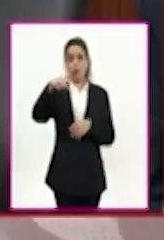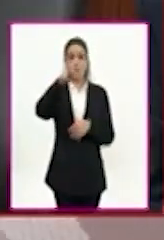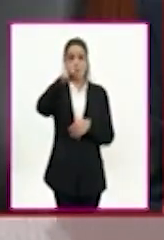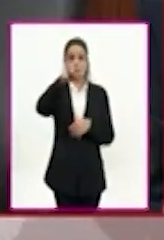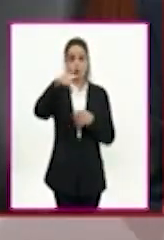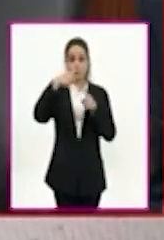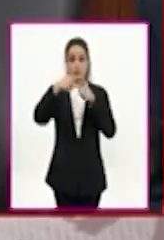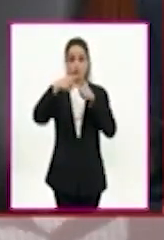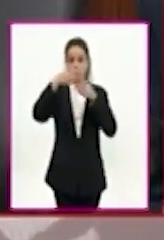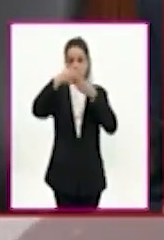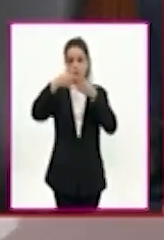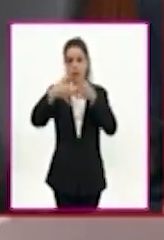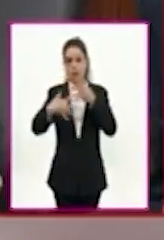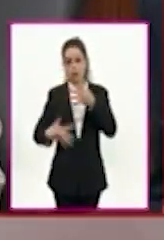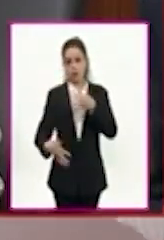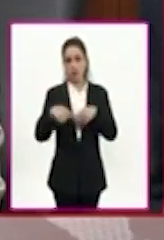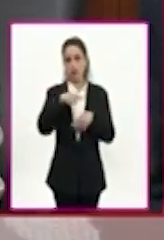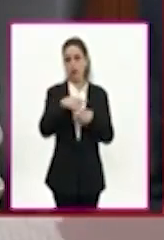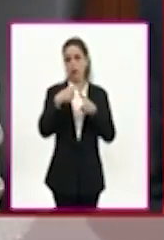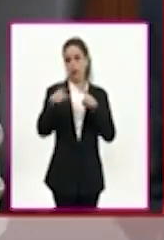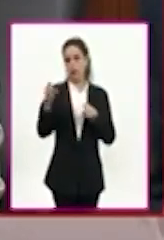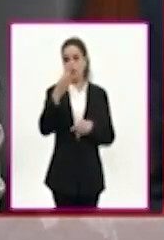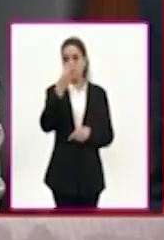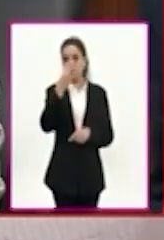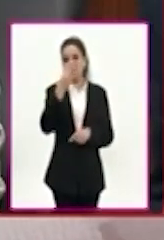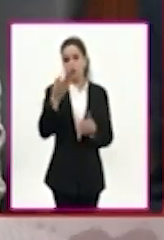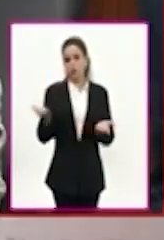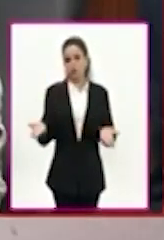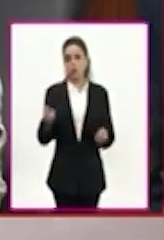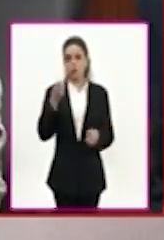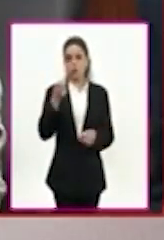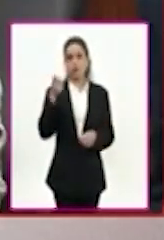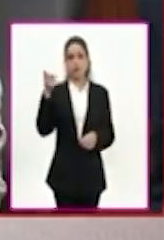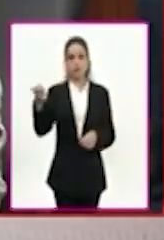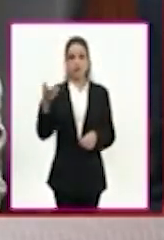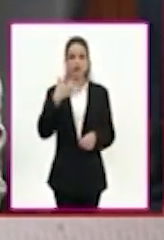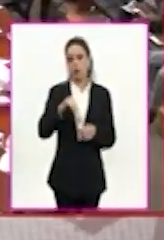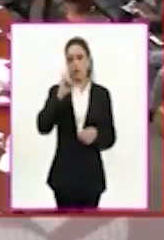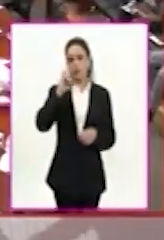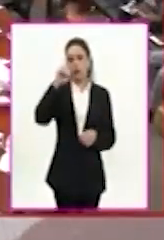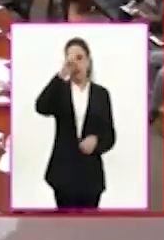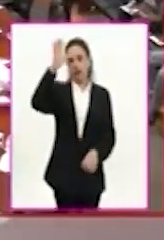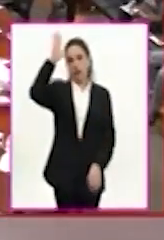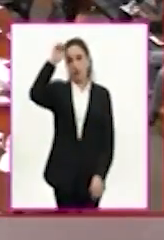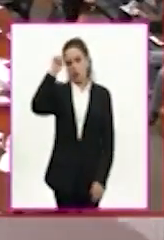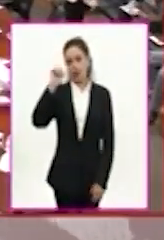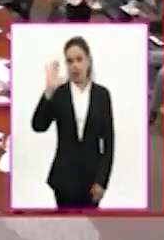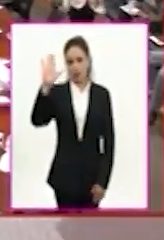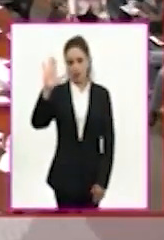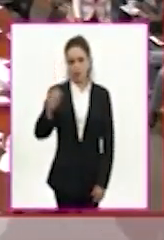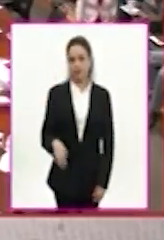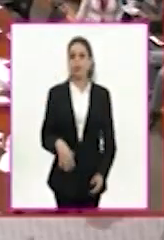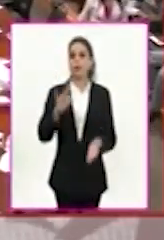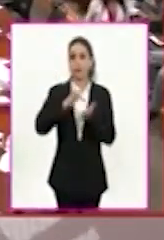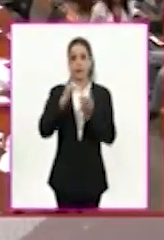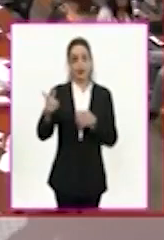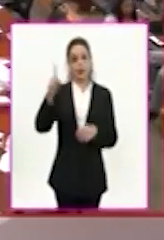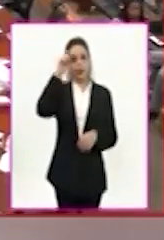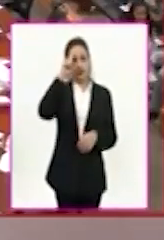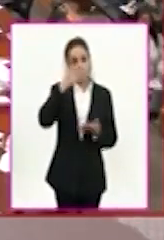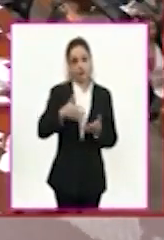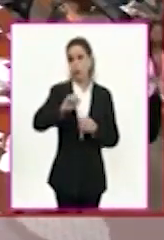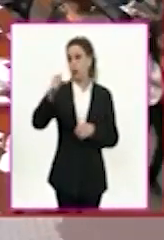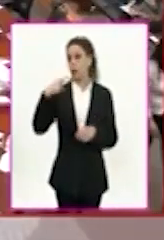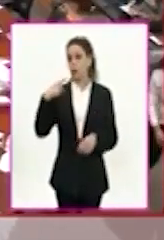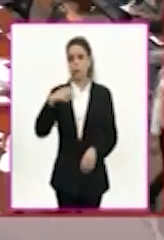proporcionado o se ha dado de información, se habla, por ejemplo, de actividades ordinarias. Nada más voy a dar los números rápidos en el caso del financiamiento que se le va a entregar a